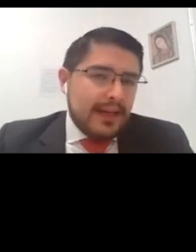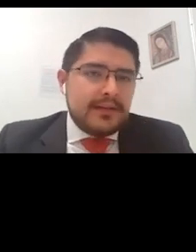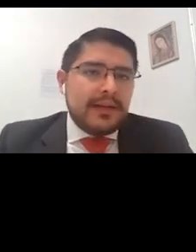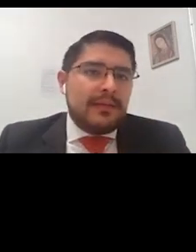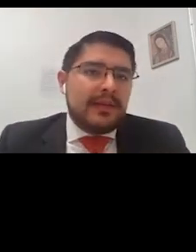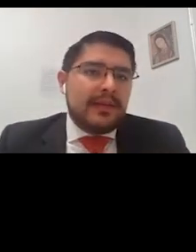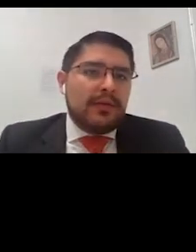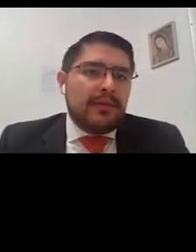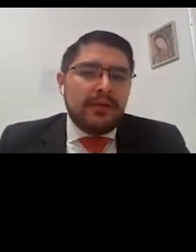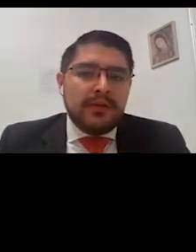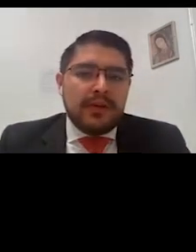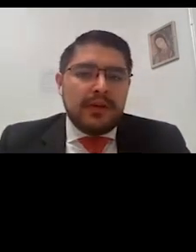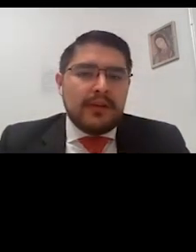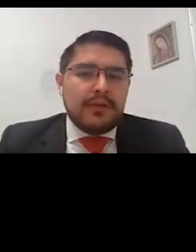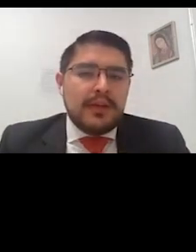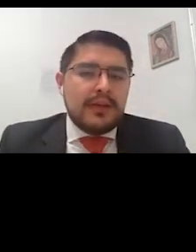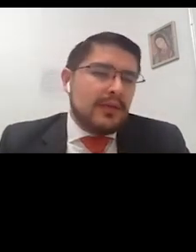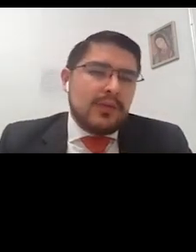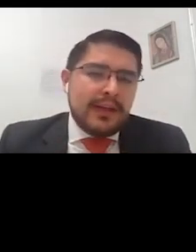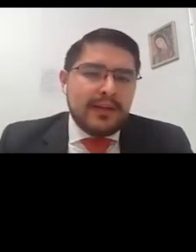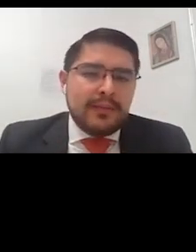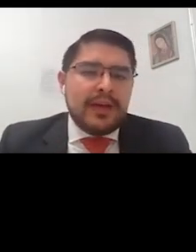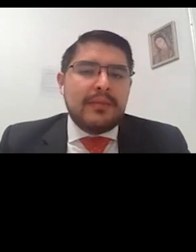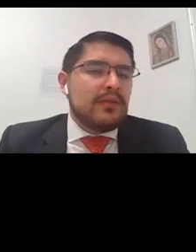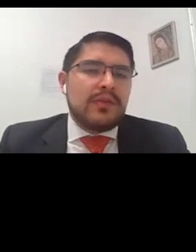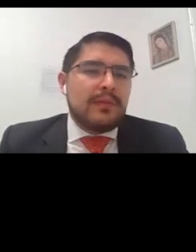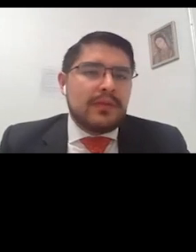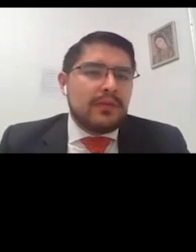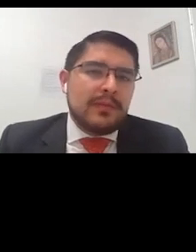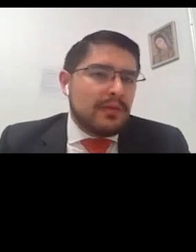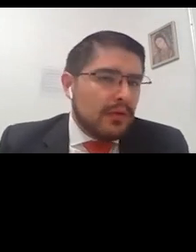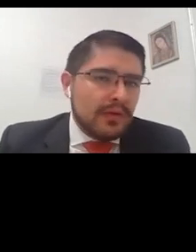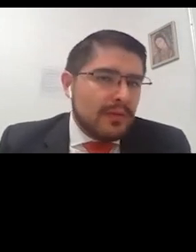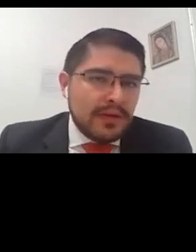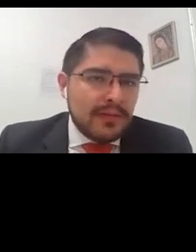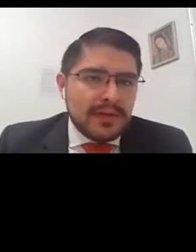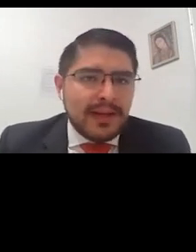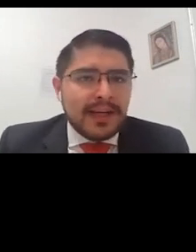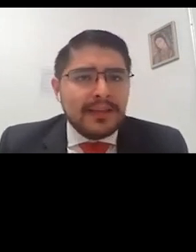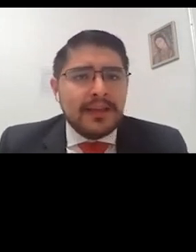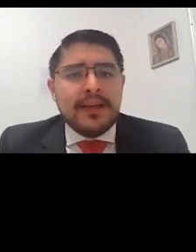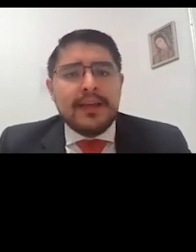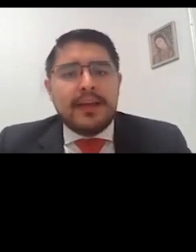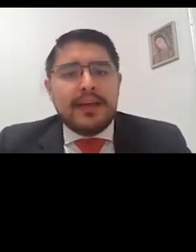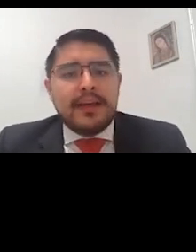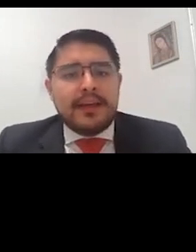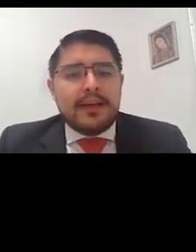queda estrictamente prohibido, y es cualquier tipo de arma, no solamente son armas de fuego, también son armas blancas.